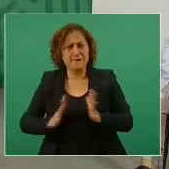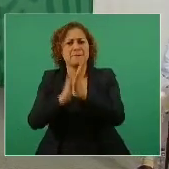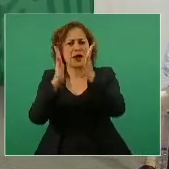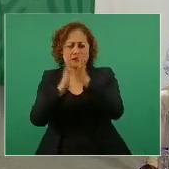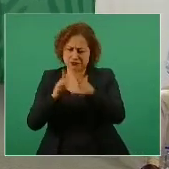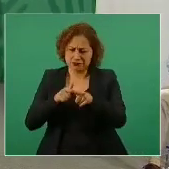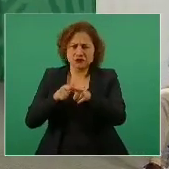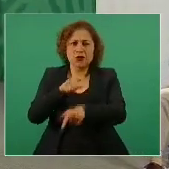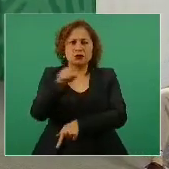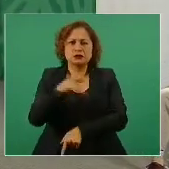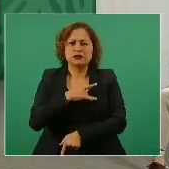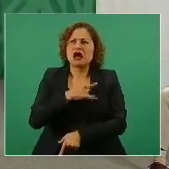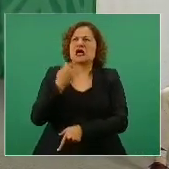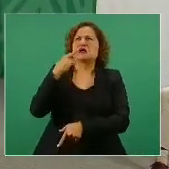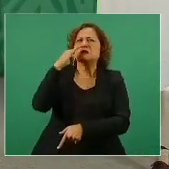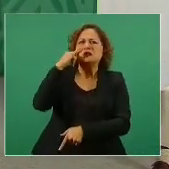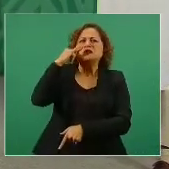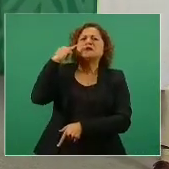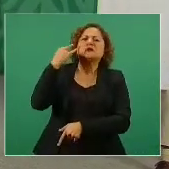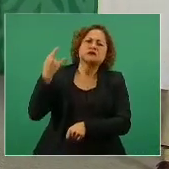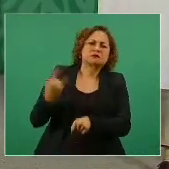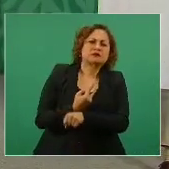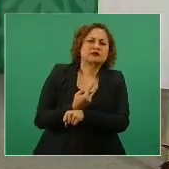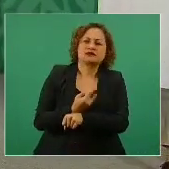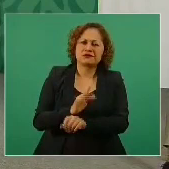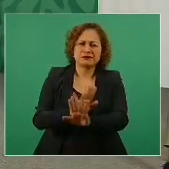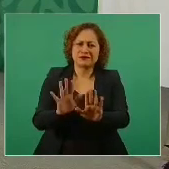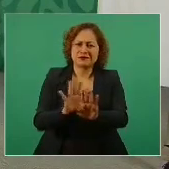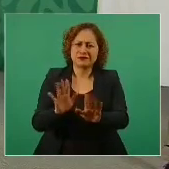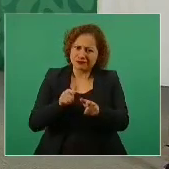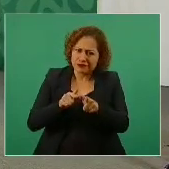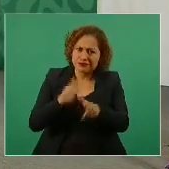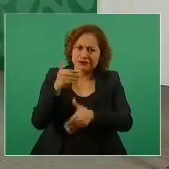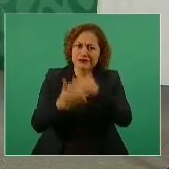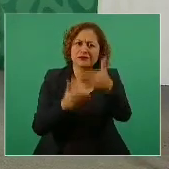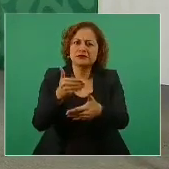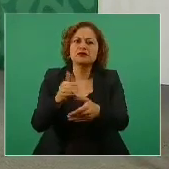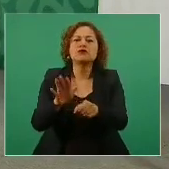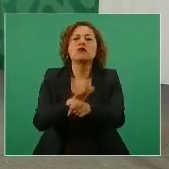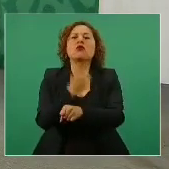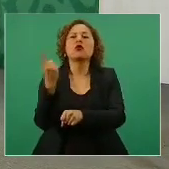participando, a no desmoralizarse. Porque estos golpes llevan también